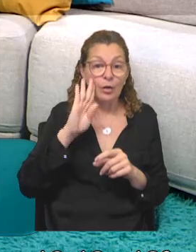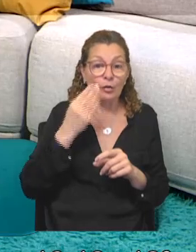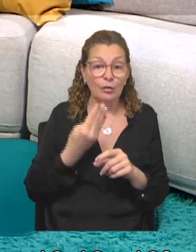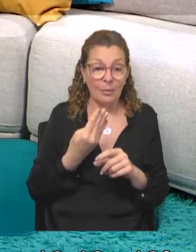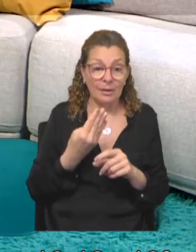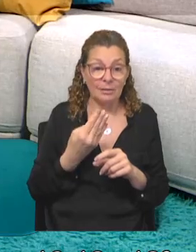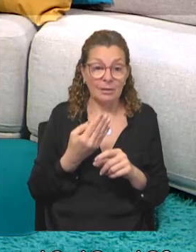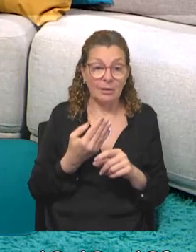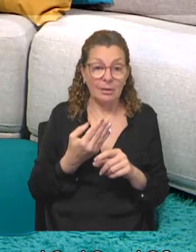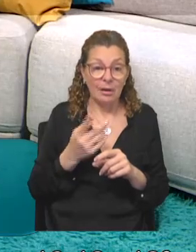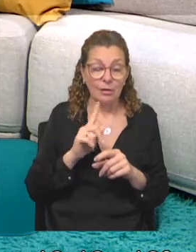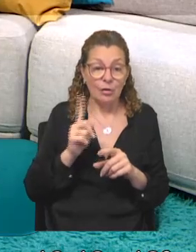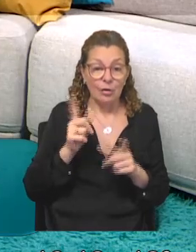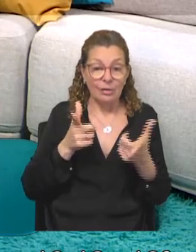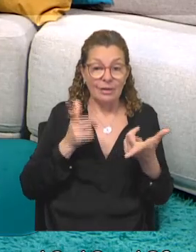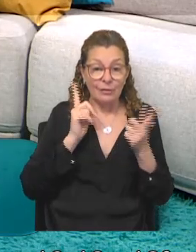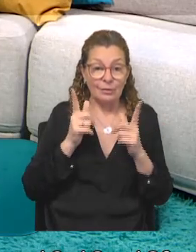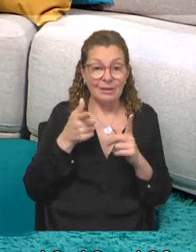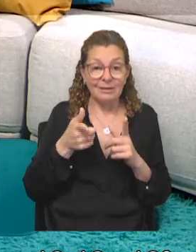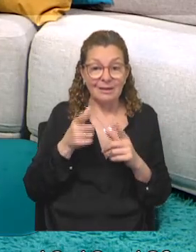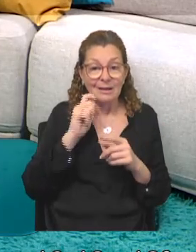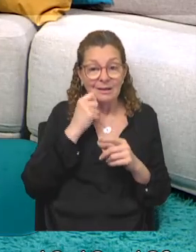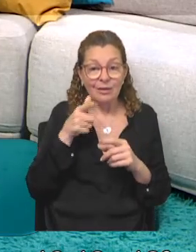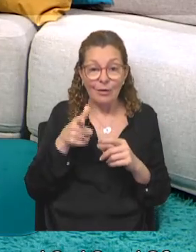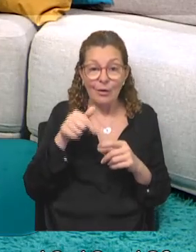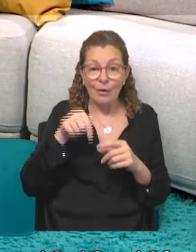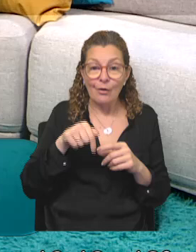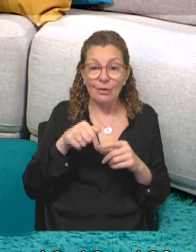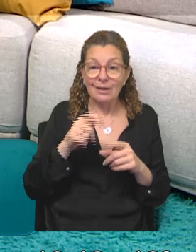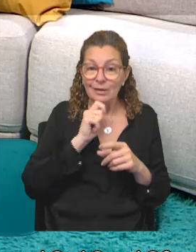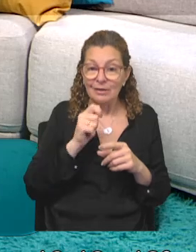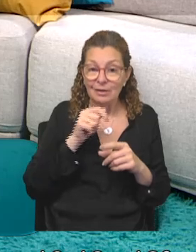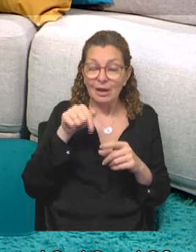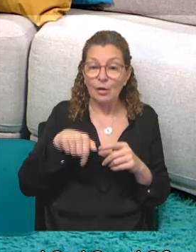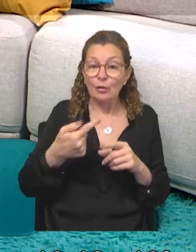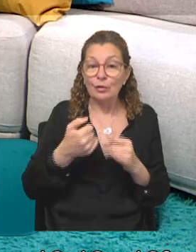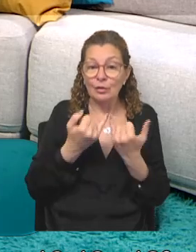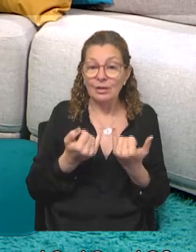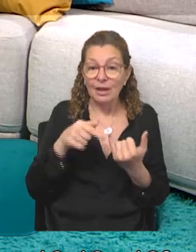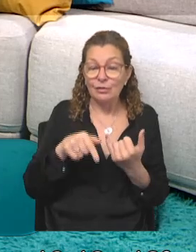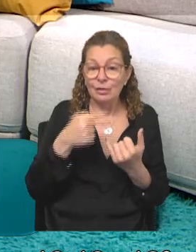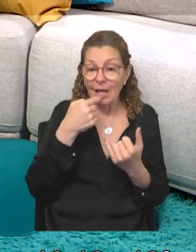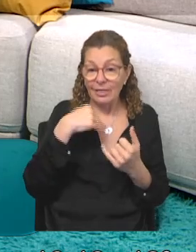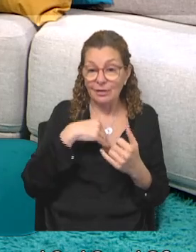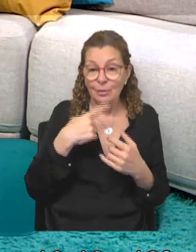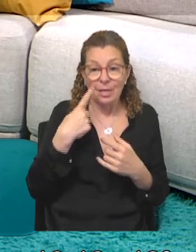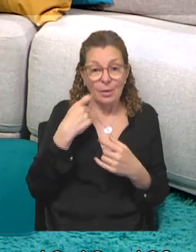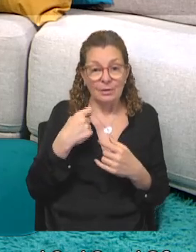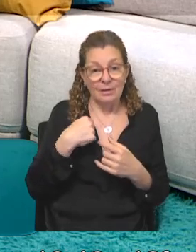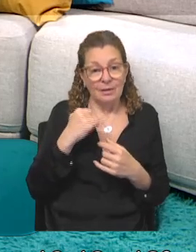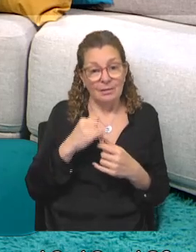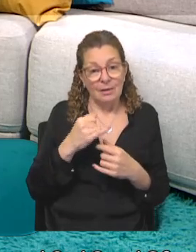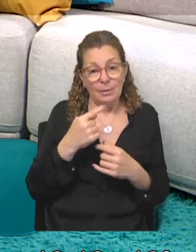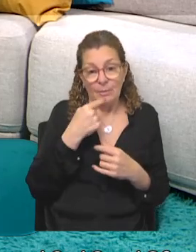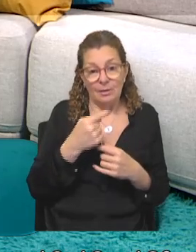Ah, no, yo lo disfruto. A no disfrutar un, che, Tania, qué bien que te salió tal entrevista el otro día, y yo internamente percibo, sí, pero si me lo